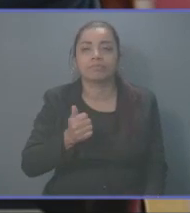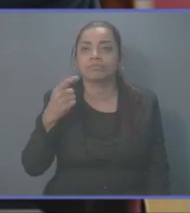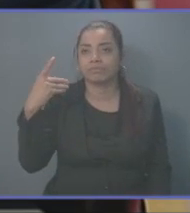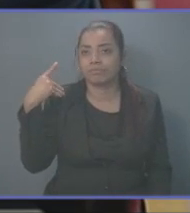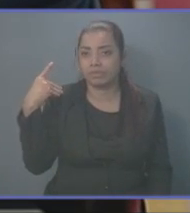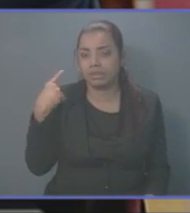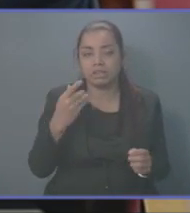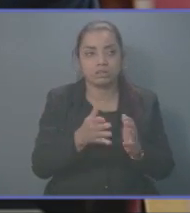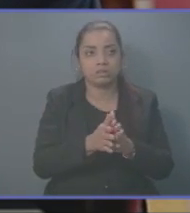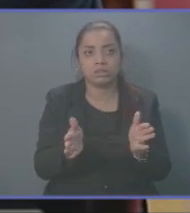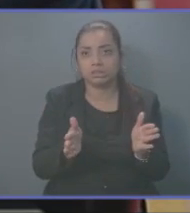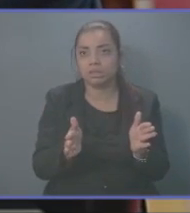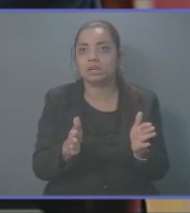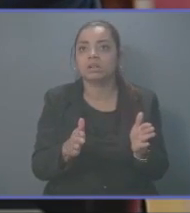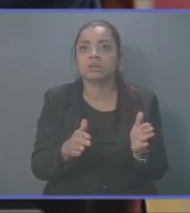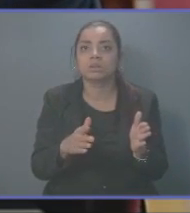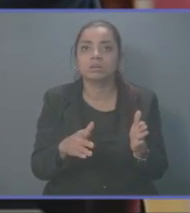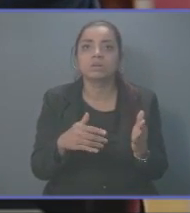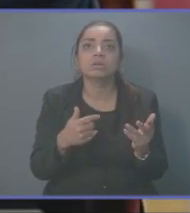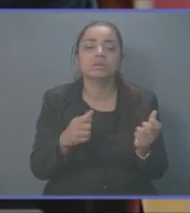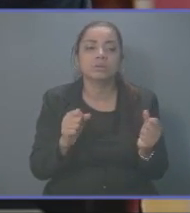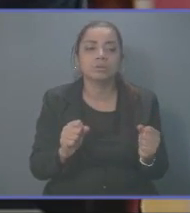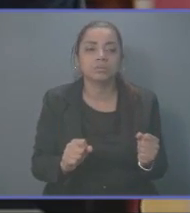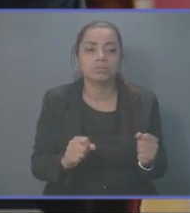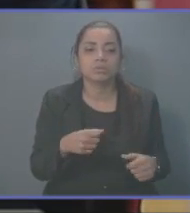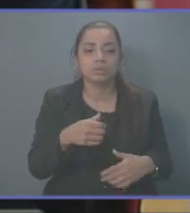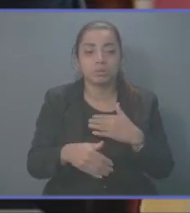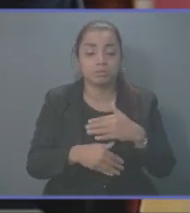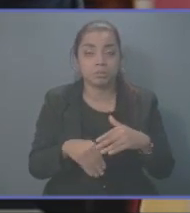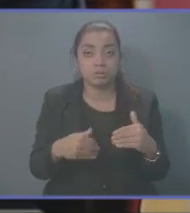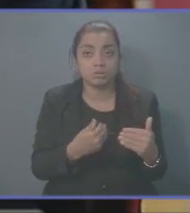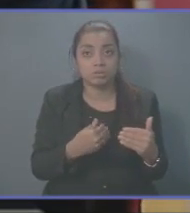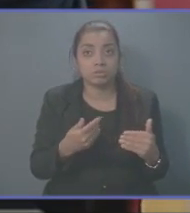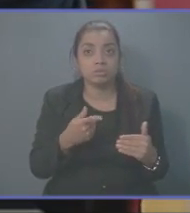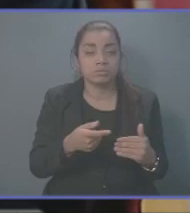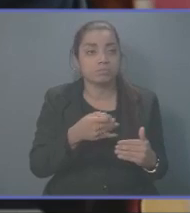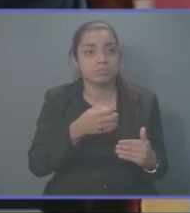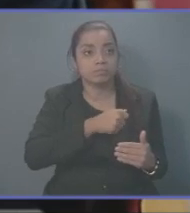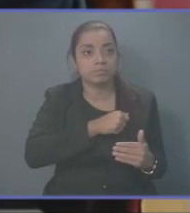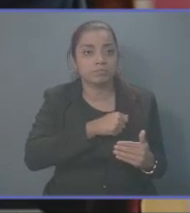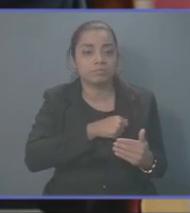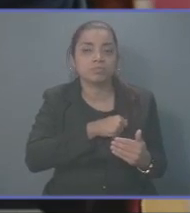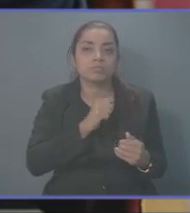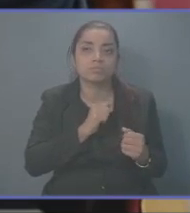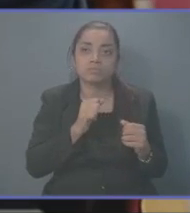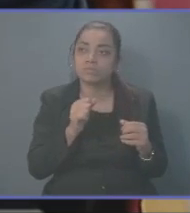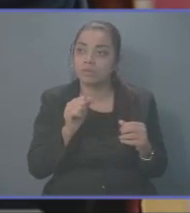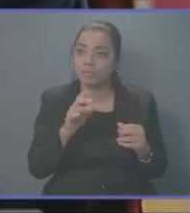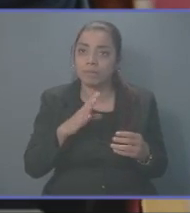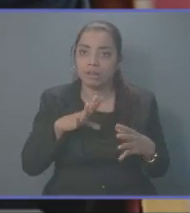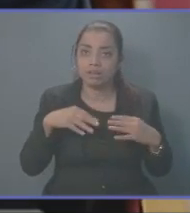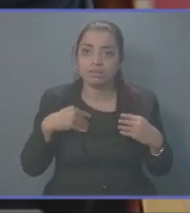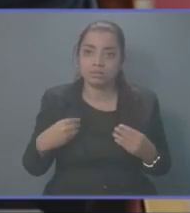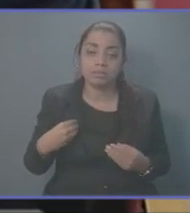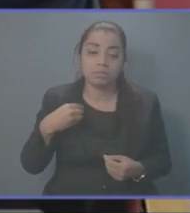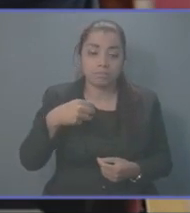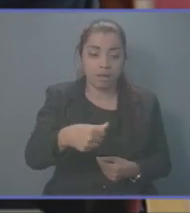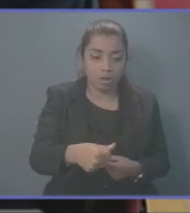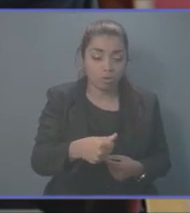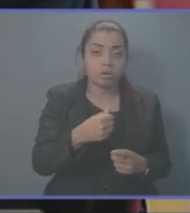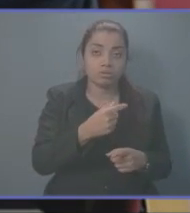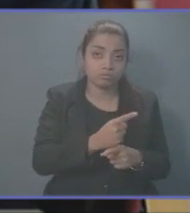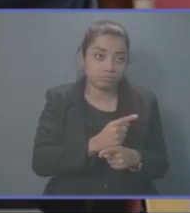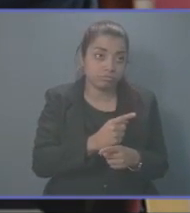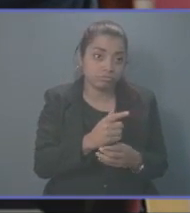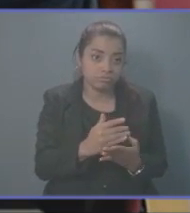de Tesorería la emisión del atestado correspondiente en señal de aceptación para su pago oportuno. En